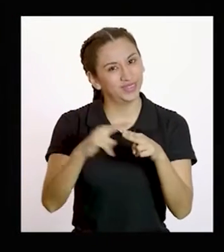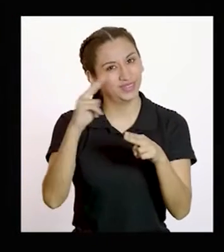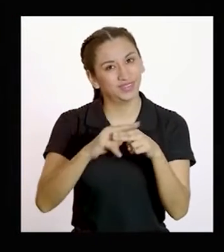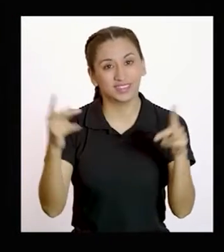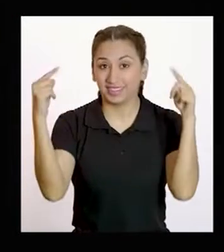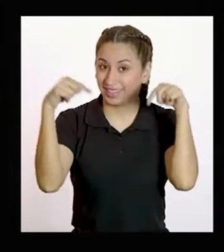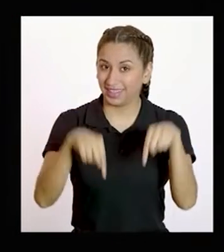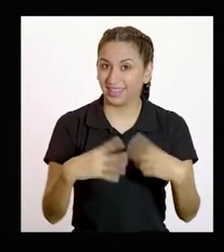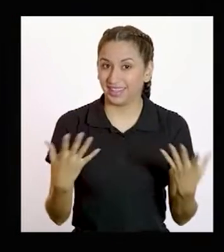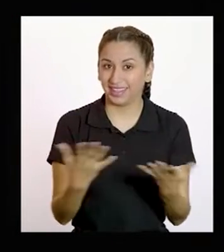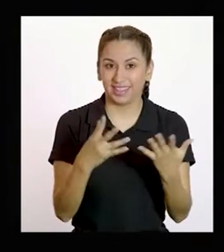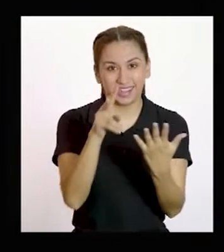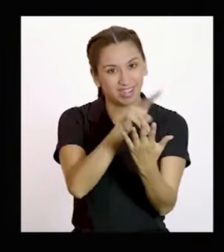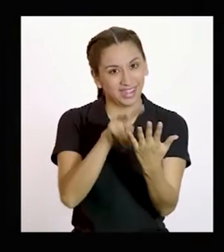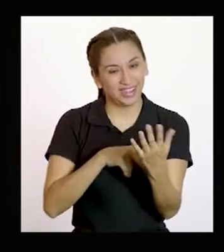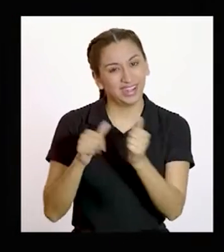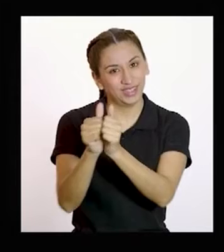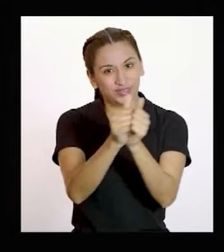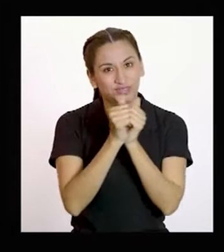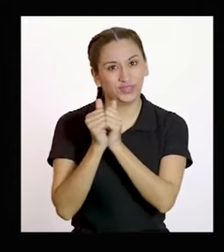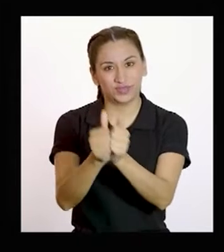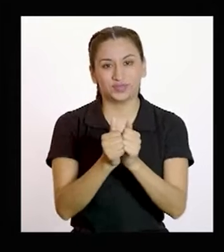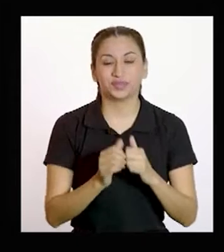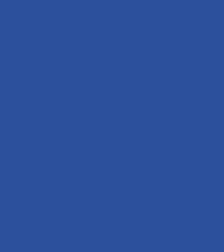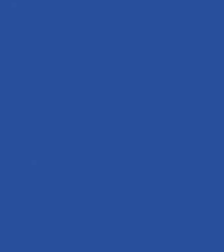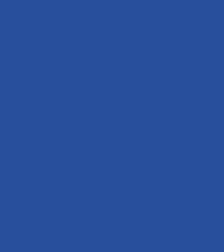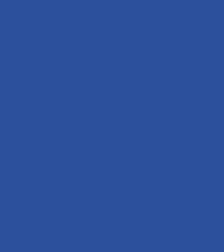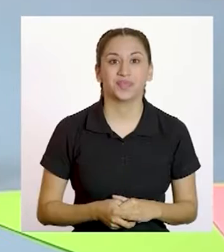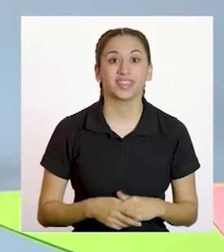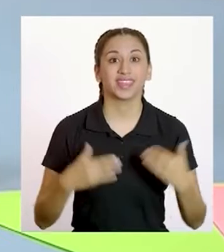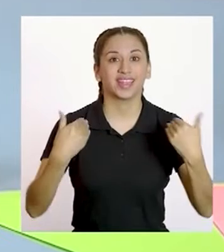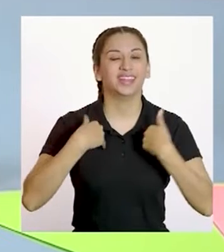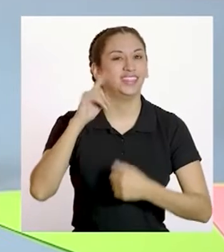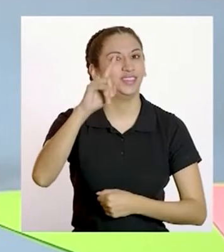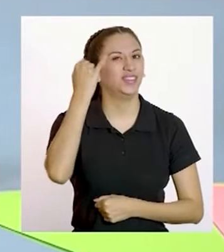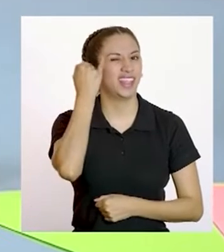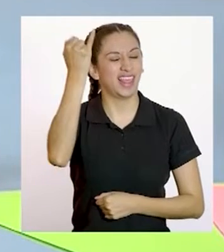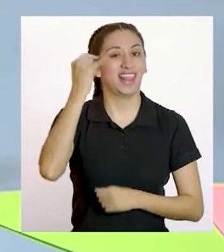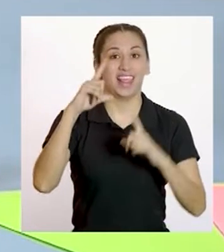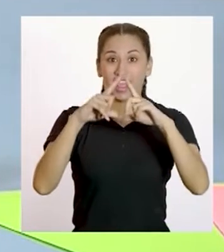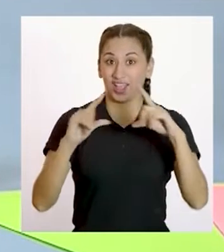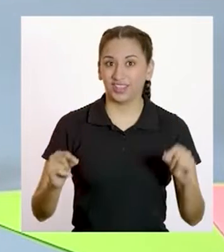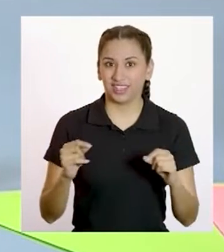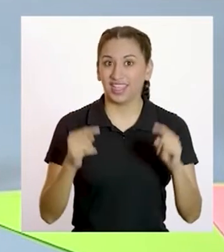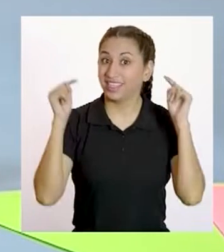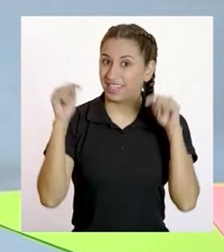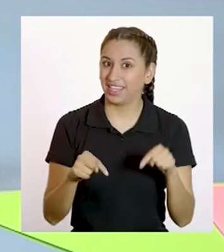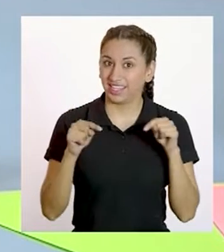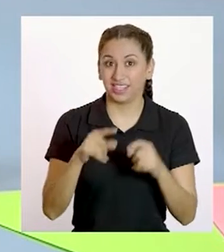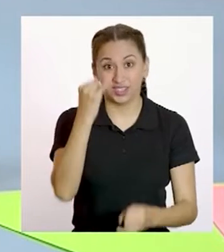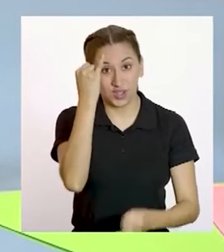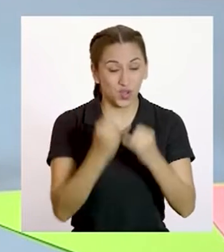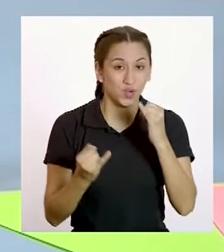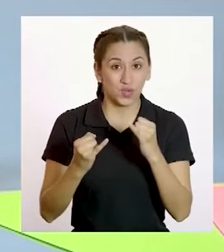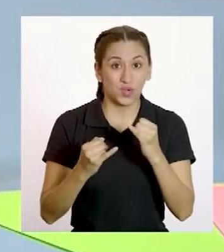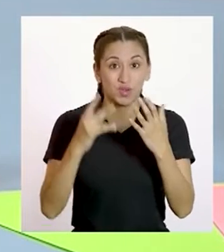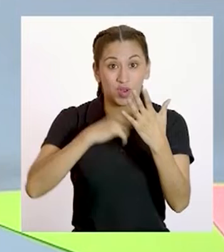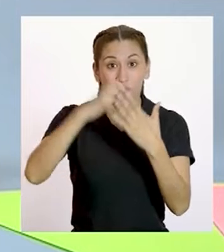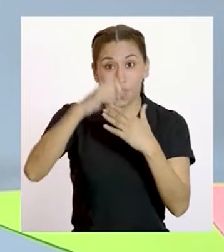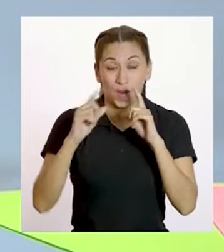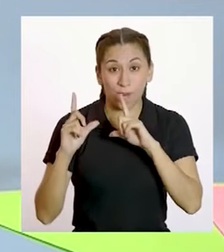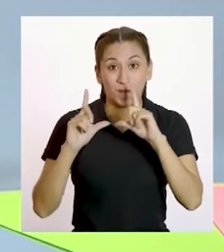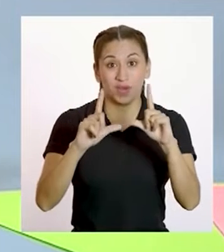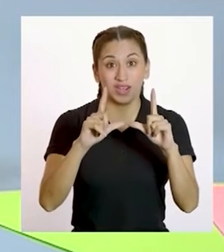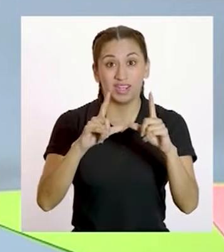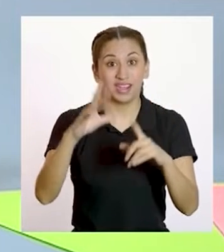Nos vemos pronto, aquí en Leemos Juntos. Tengo una idea, Kotaku. Como este es el último